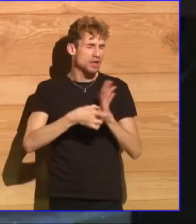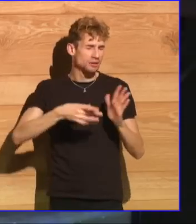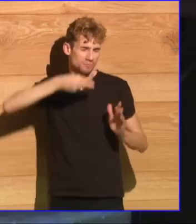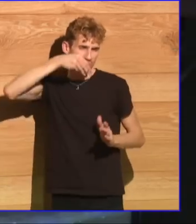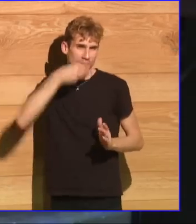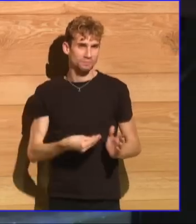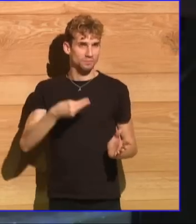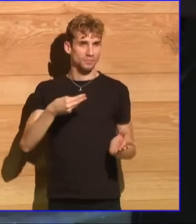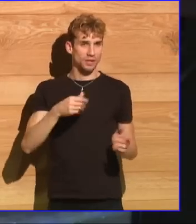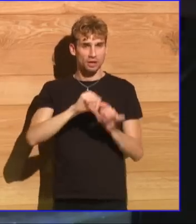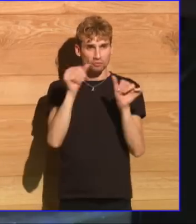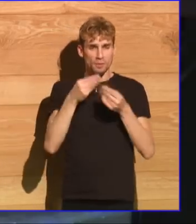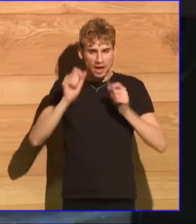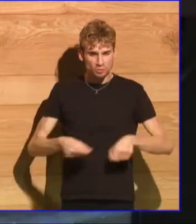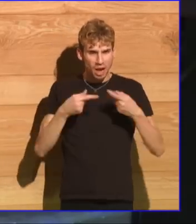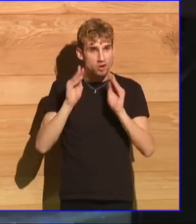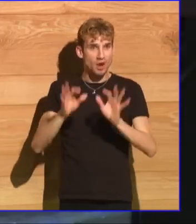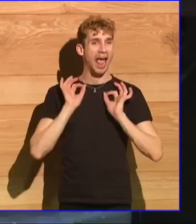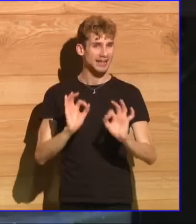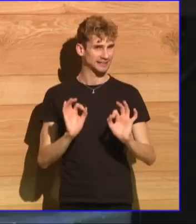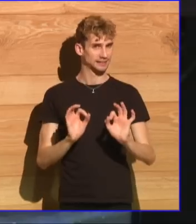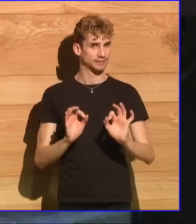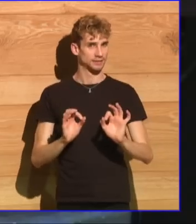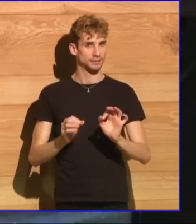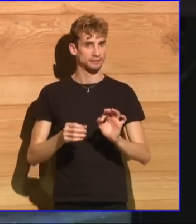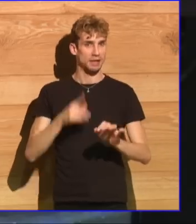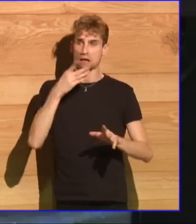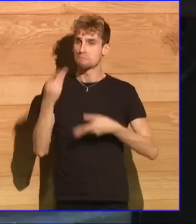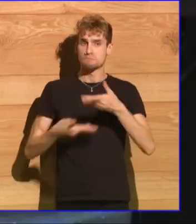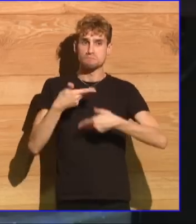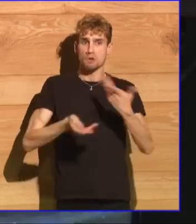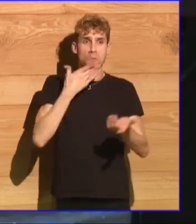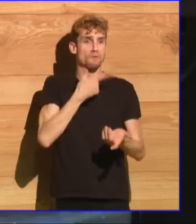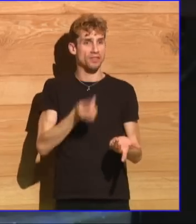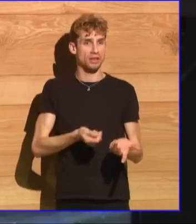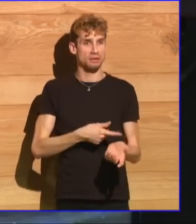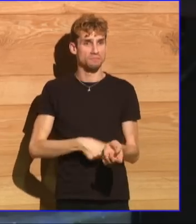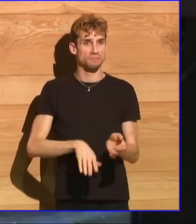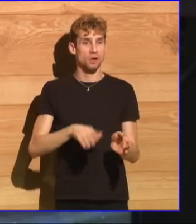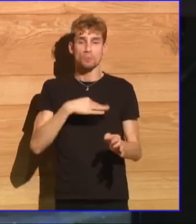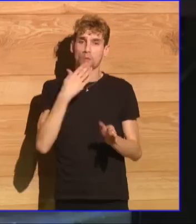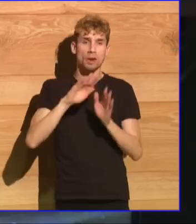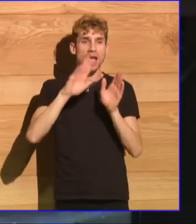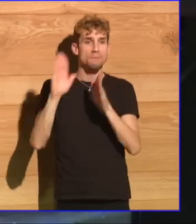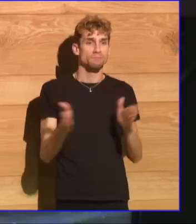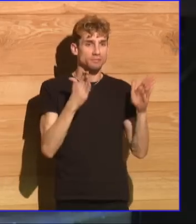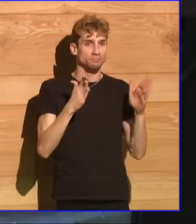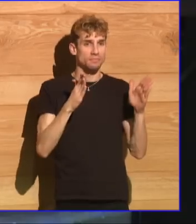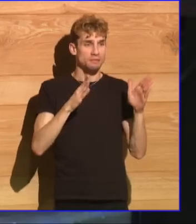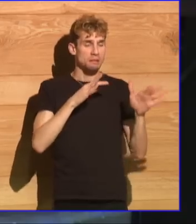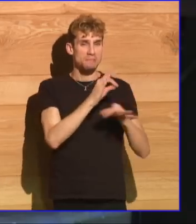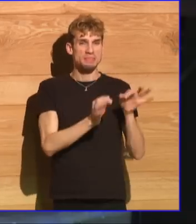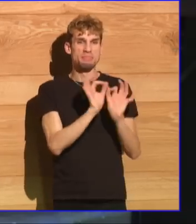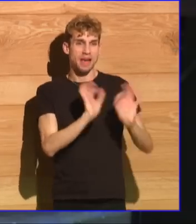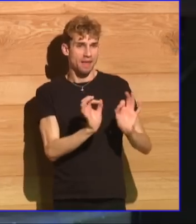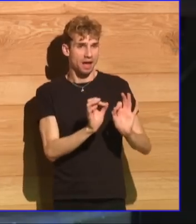natural de moverse y de narrar es esa. Le resulta sencillo. Él podría no planificar la secuencia, podría no dibujarla